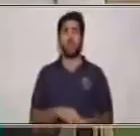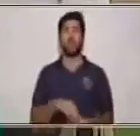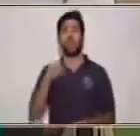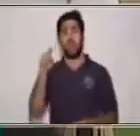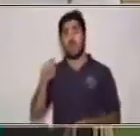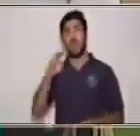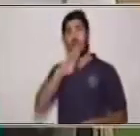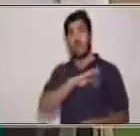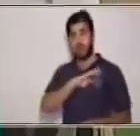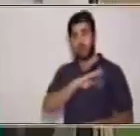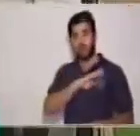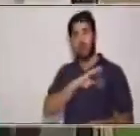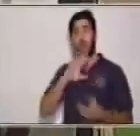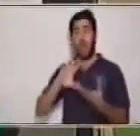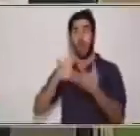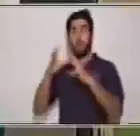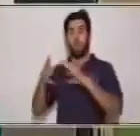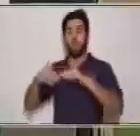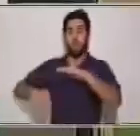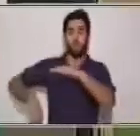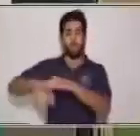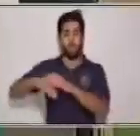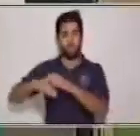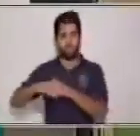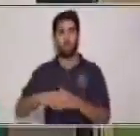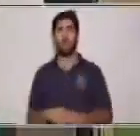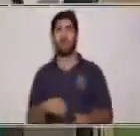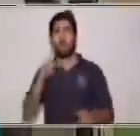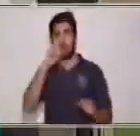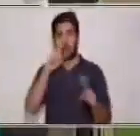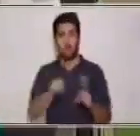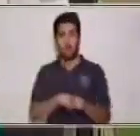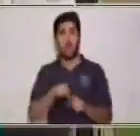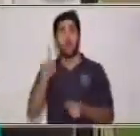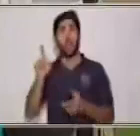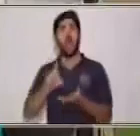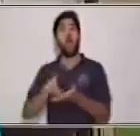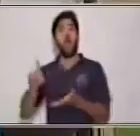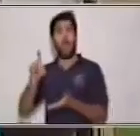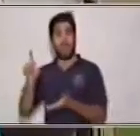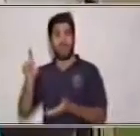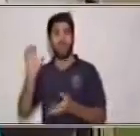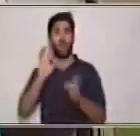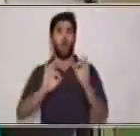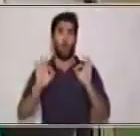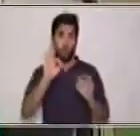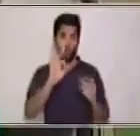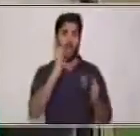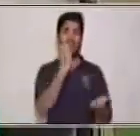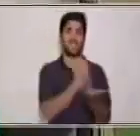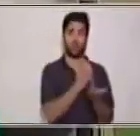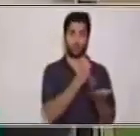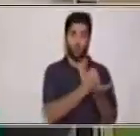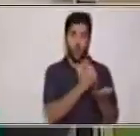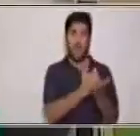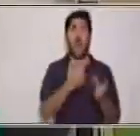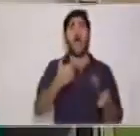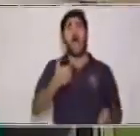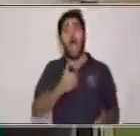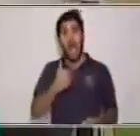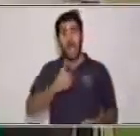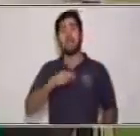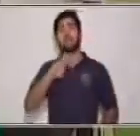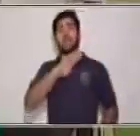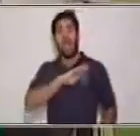el himno al mundial. Hay himnos escolares. Piensa si en tu escuela alguna vez has cantado el himno a la